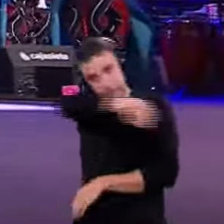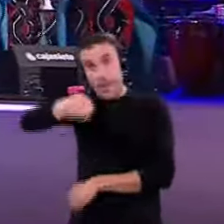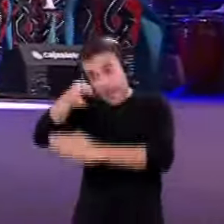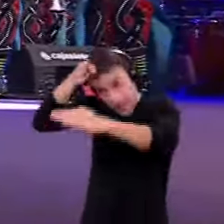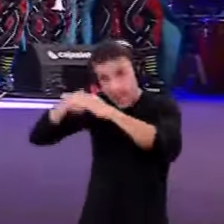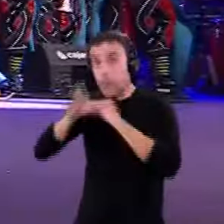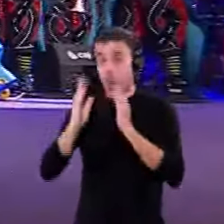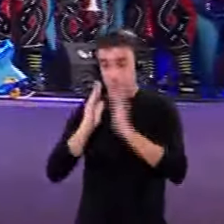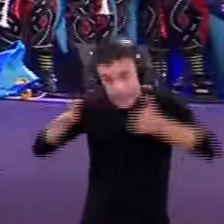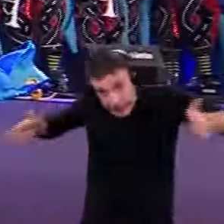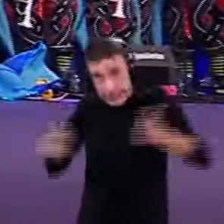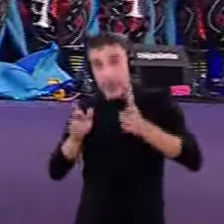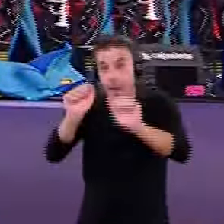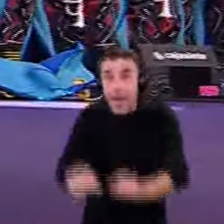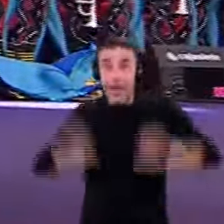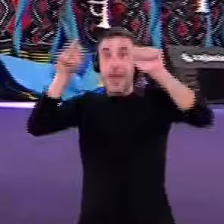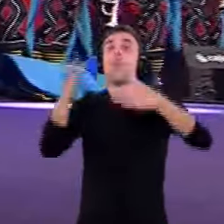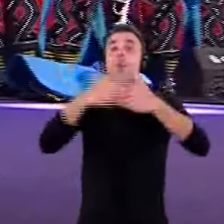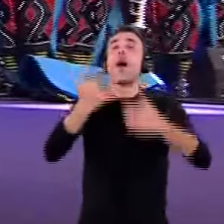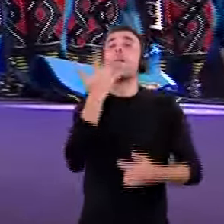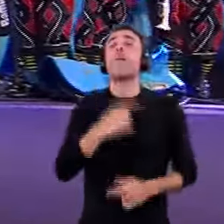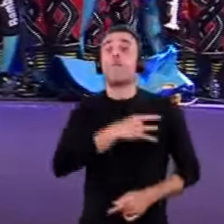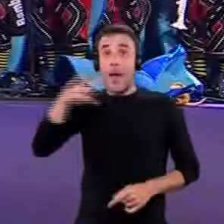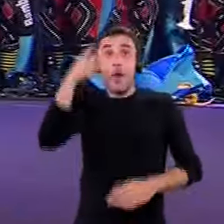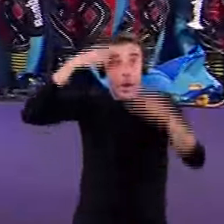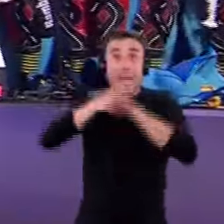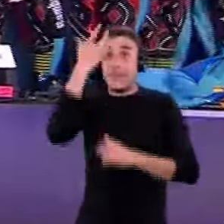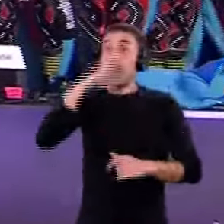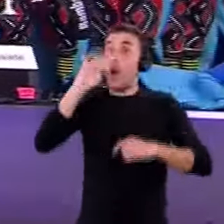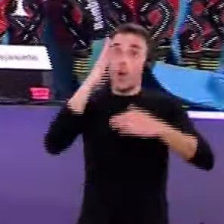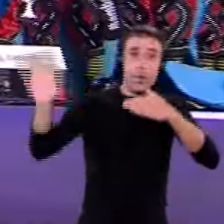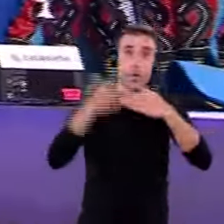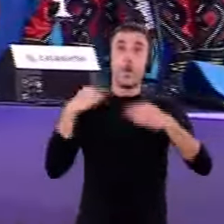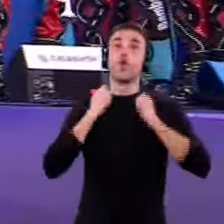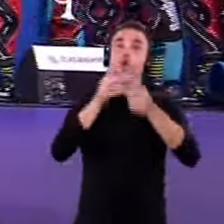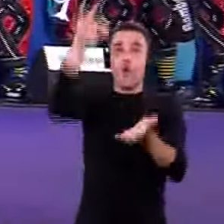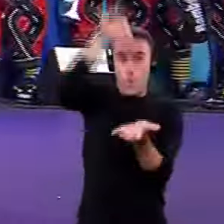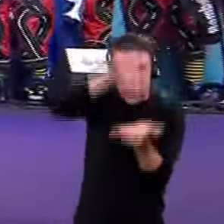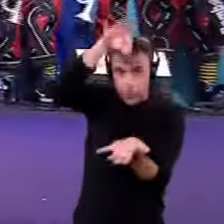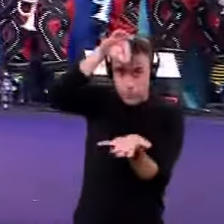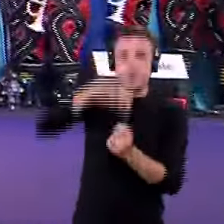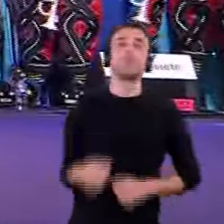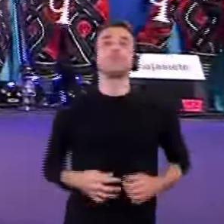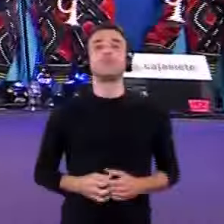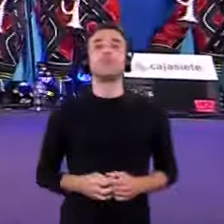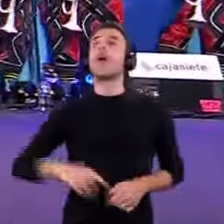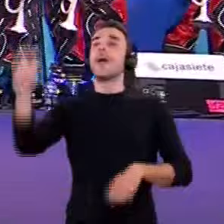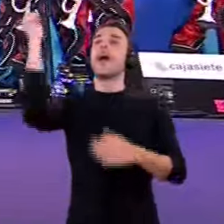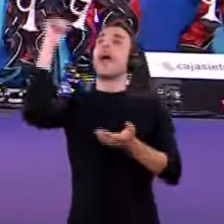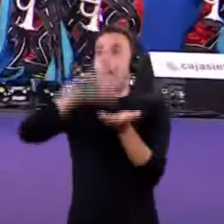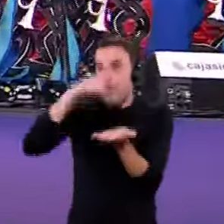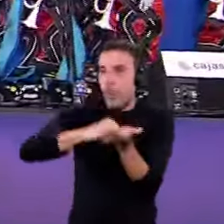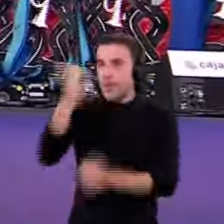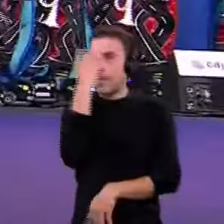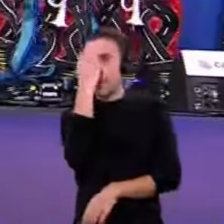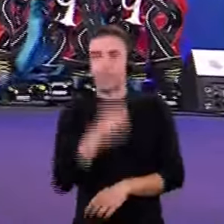adentro, la calle es estrecha. Está en un garaje con las puertas blancas. Tú vete temprano, que a las 4 tranca. Te dejo un enlace con la ubicación. Que te aproveche.